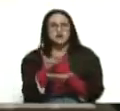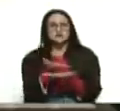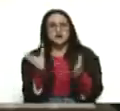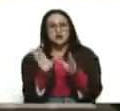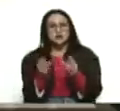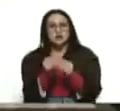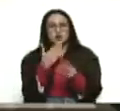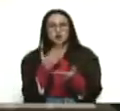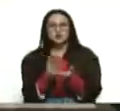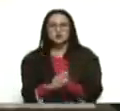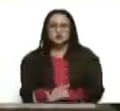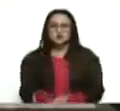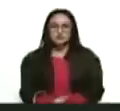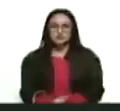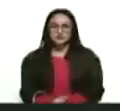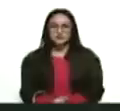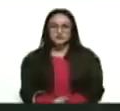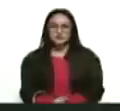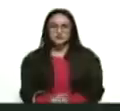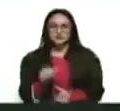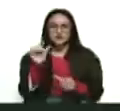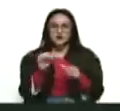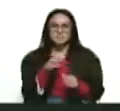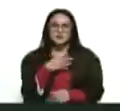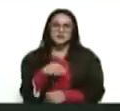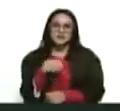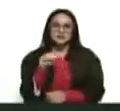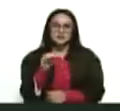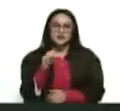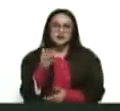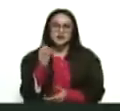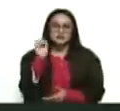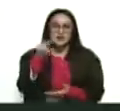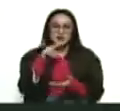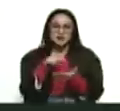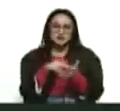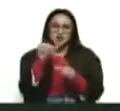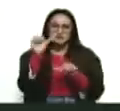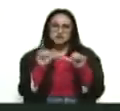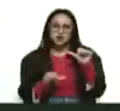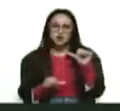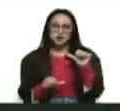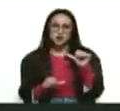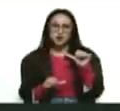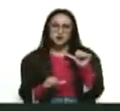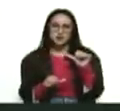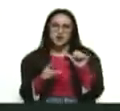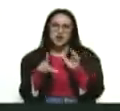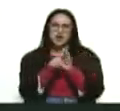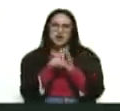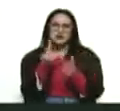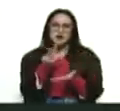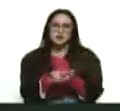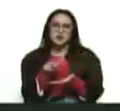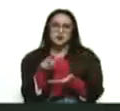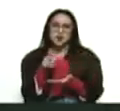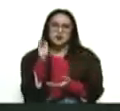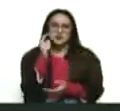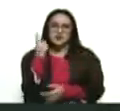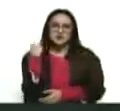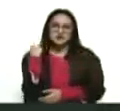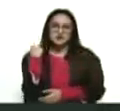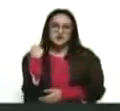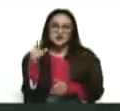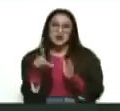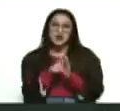todos. Bien, eran declaraciones del presidente del Parlamento venezolano, pues donde hacía un balance sobre esta ley que se aprobó el día de ayer,